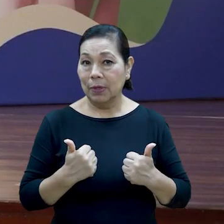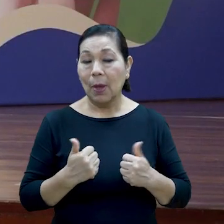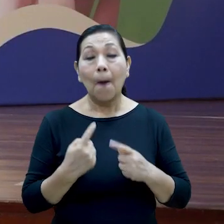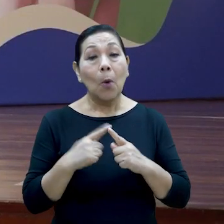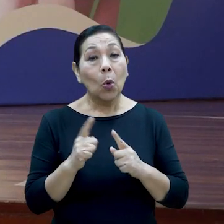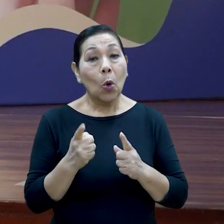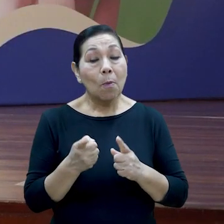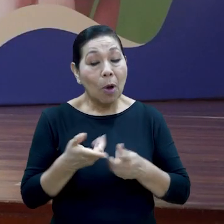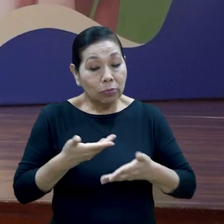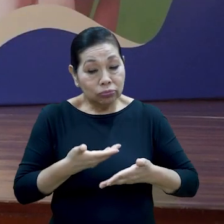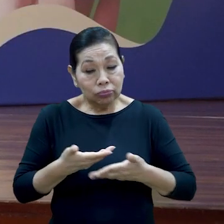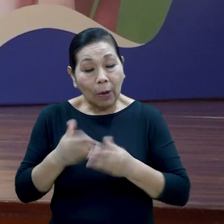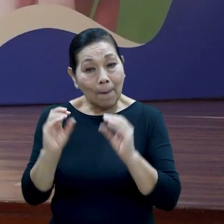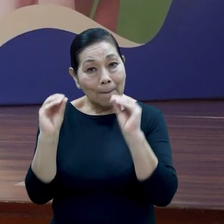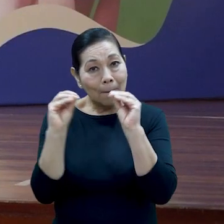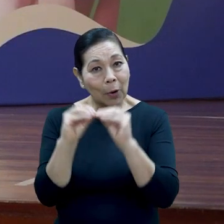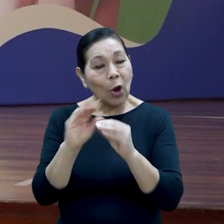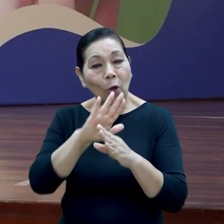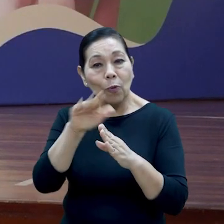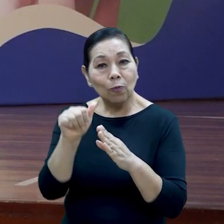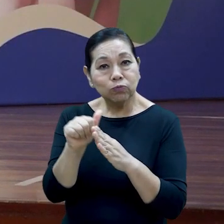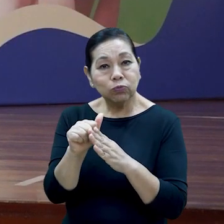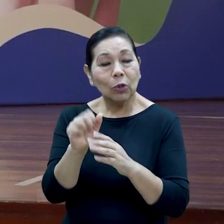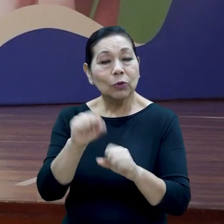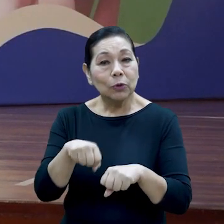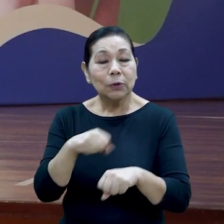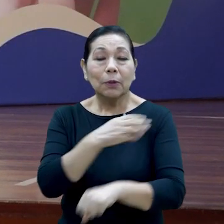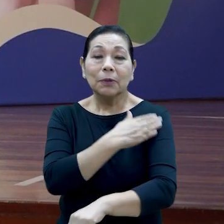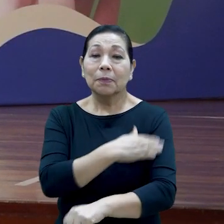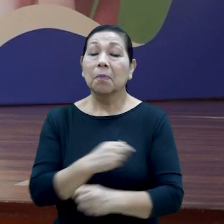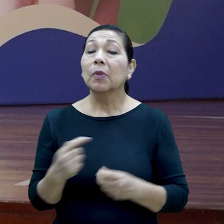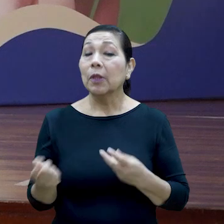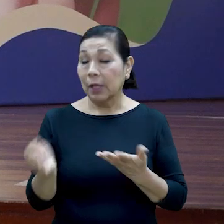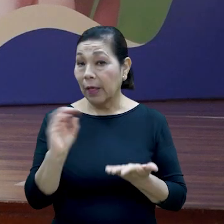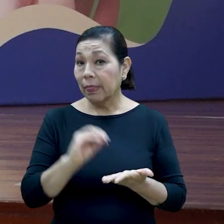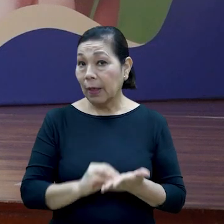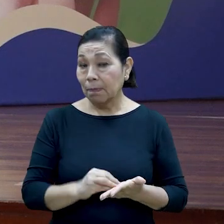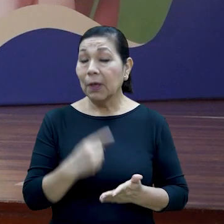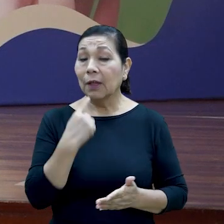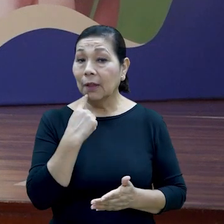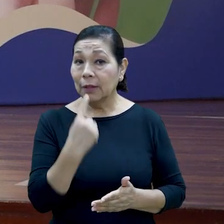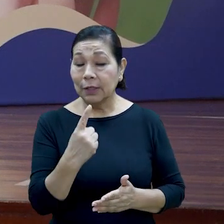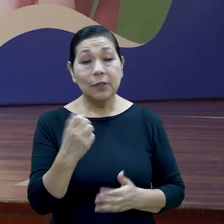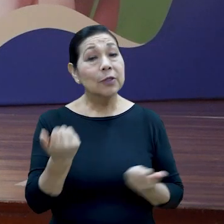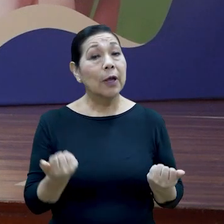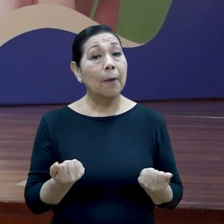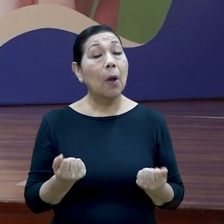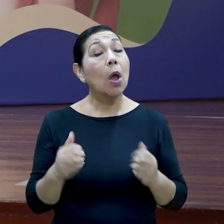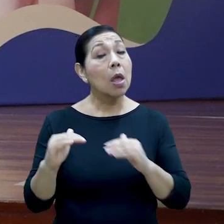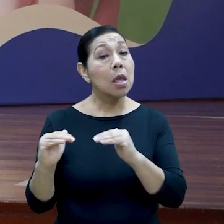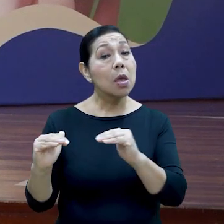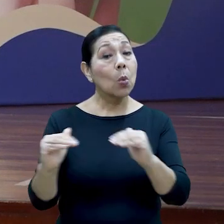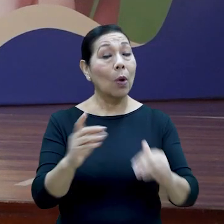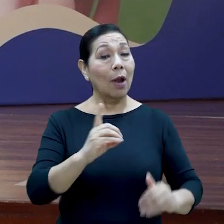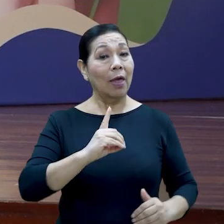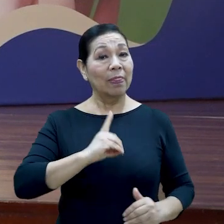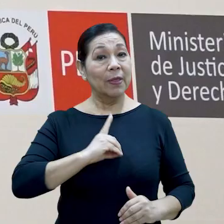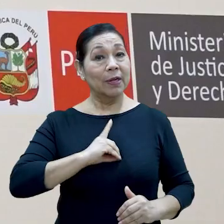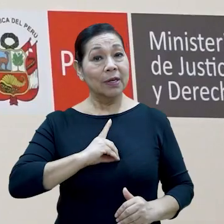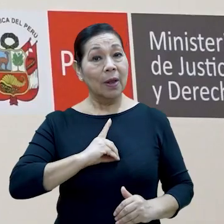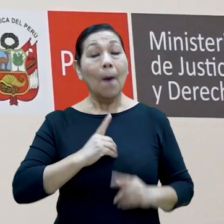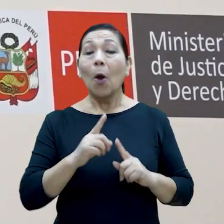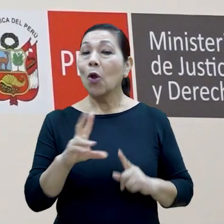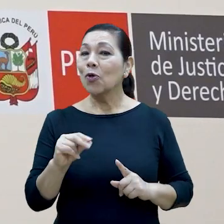incluye al concebido como sujeto de derecho para todo lo que le favorezca. Seguidamente, reconoce el derecho a la igual dignidad,